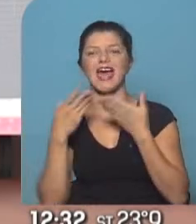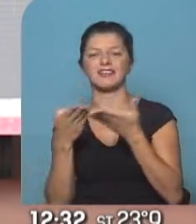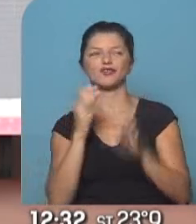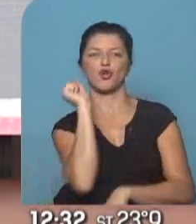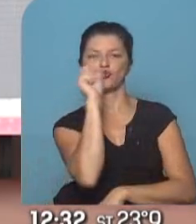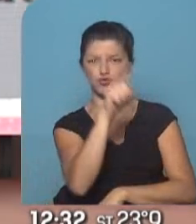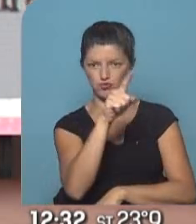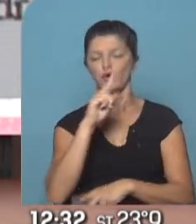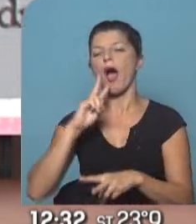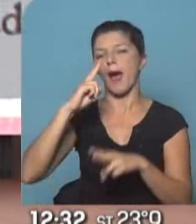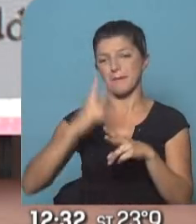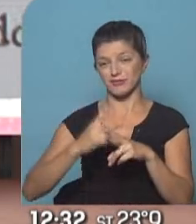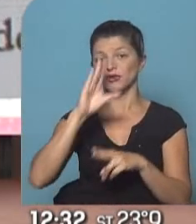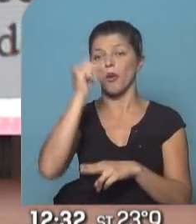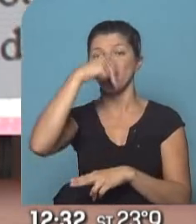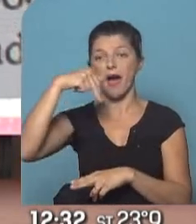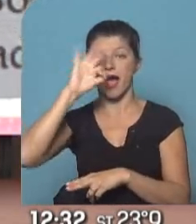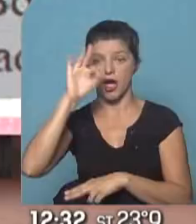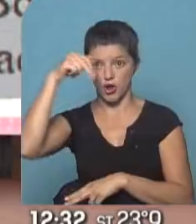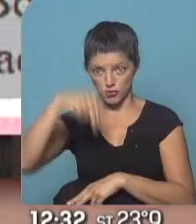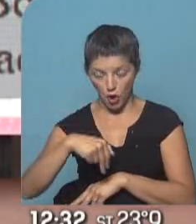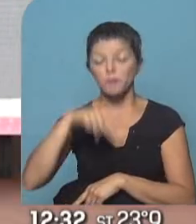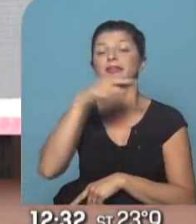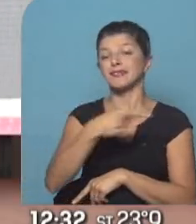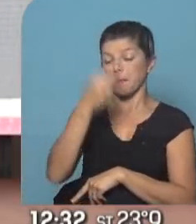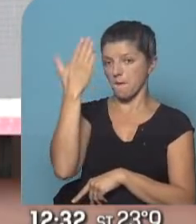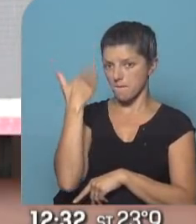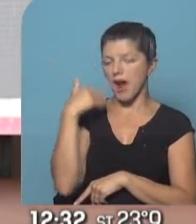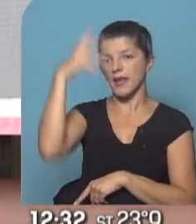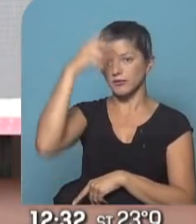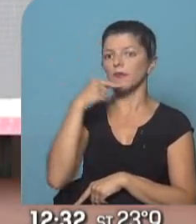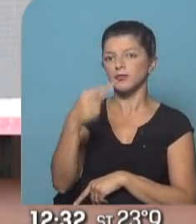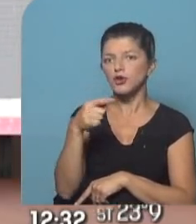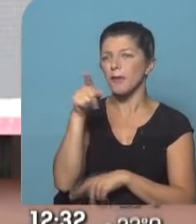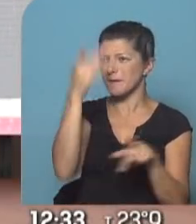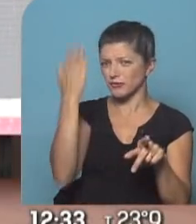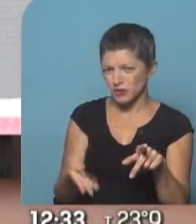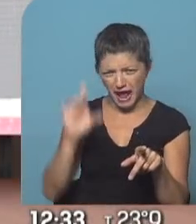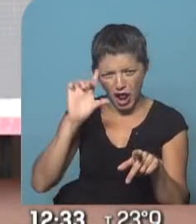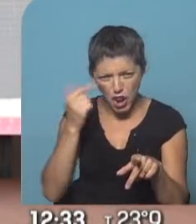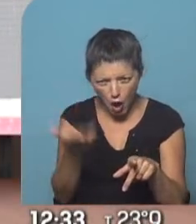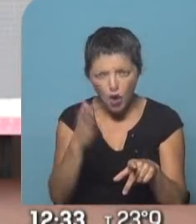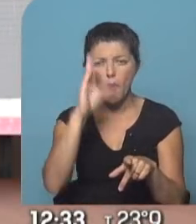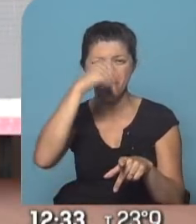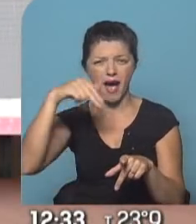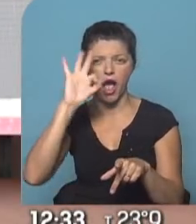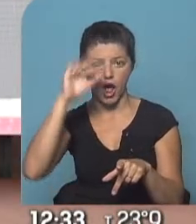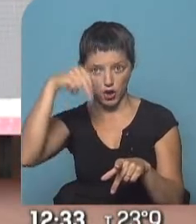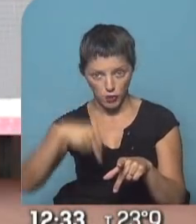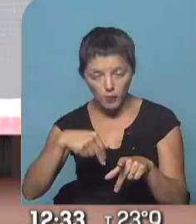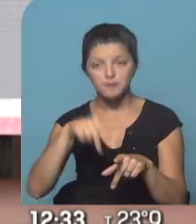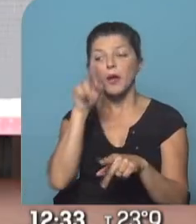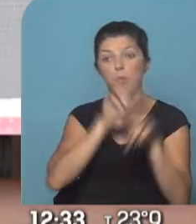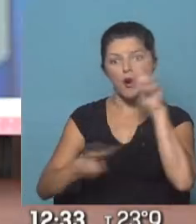Bannon, a quien Trump esta semana le dedicó un comunicado durísimo diciendo que había perdido la cabeza. Intentaron frenar la salida del libro,